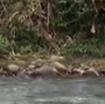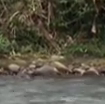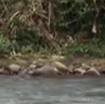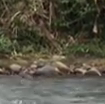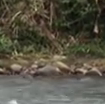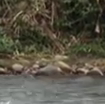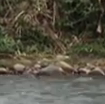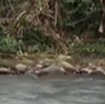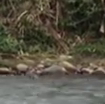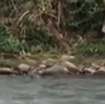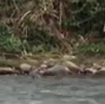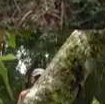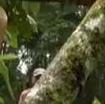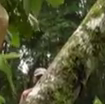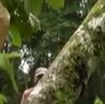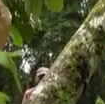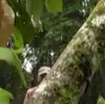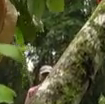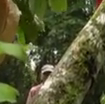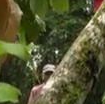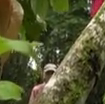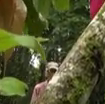Una Mirada.